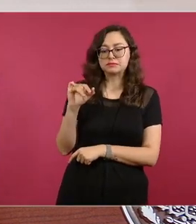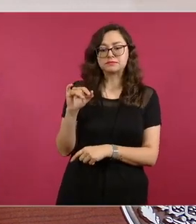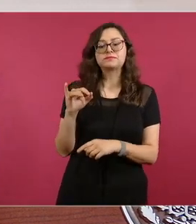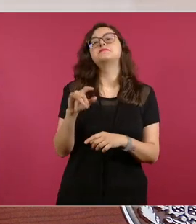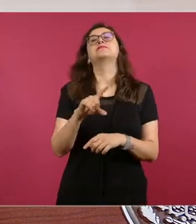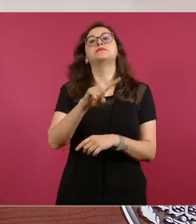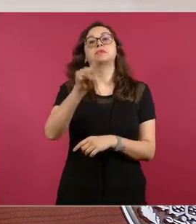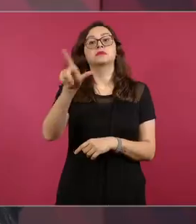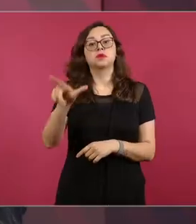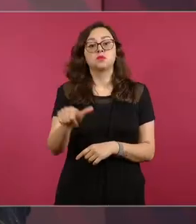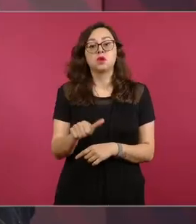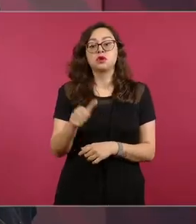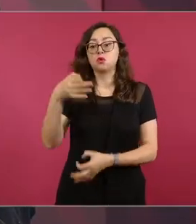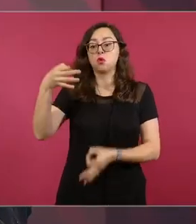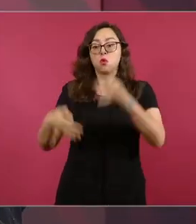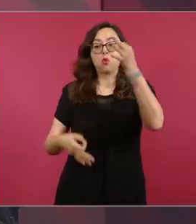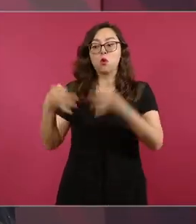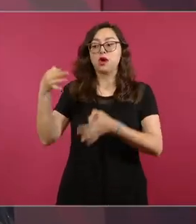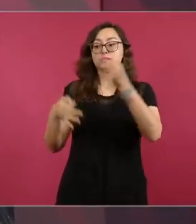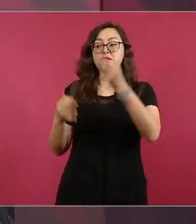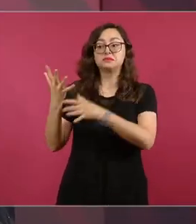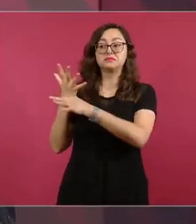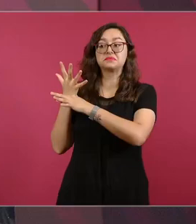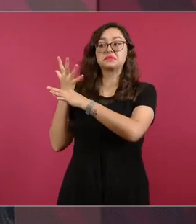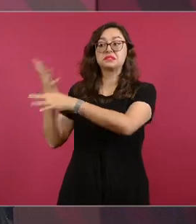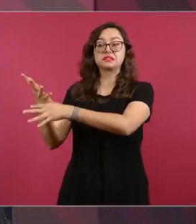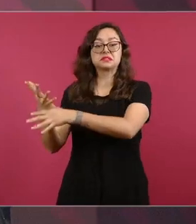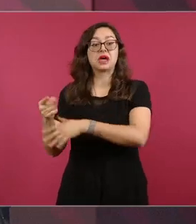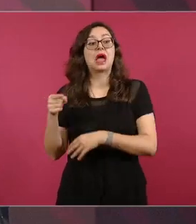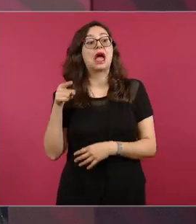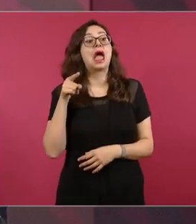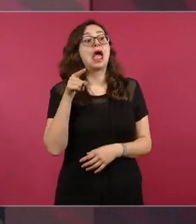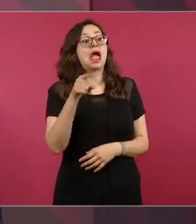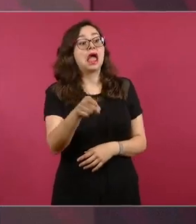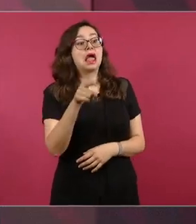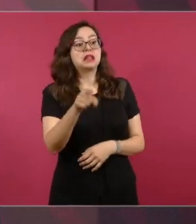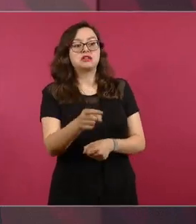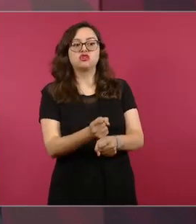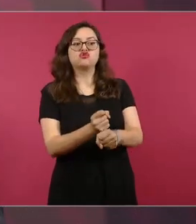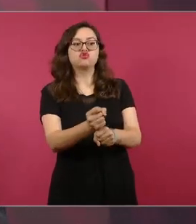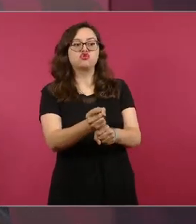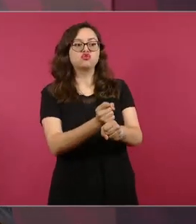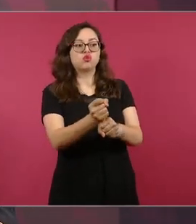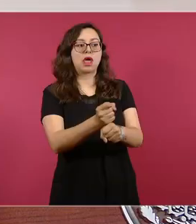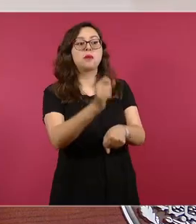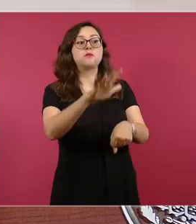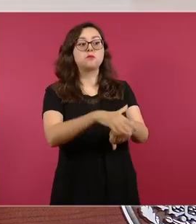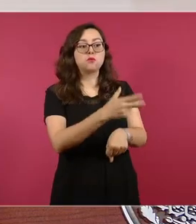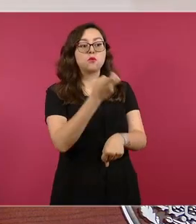rindieron bajo amenazas y torturas.